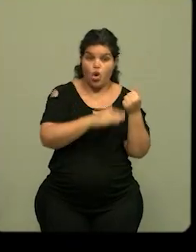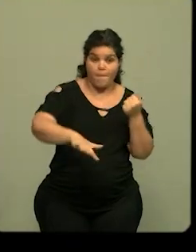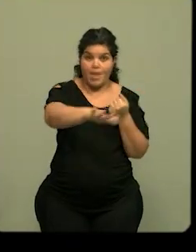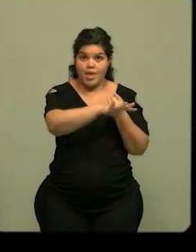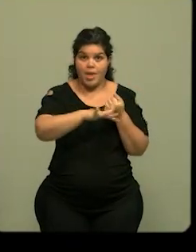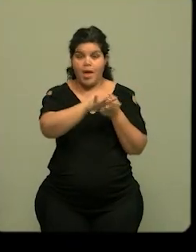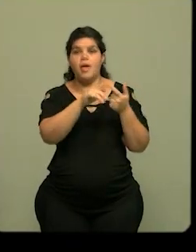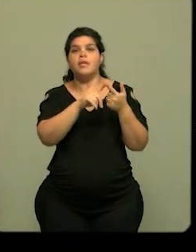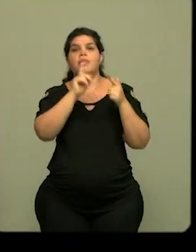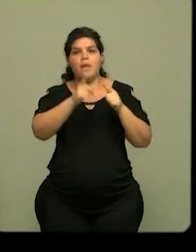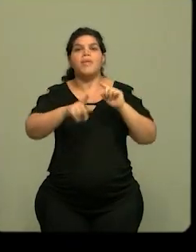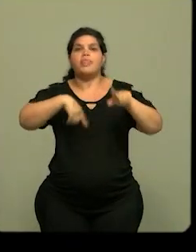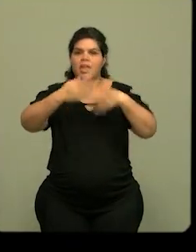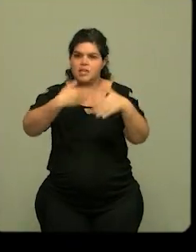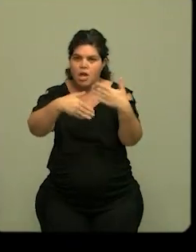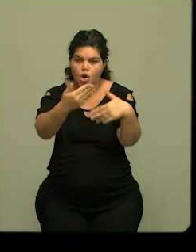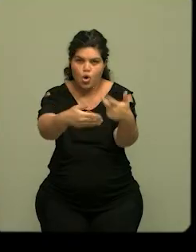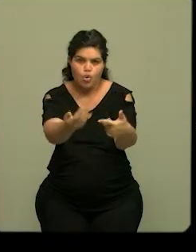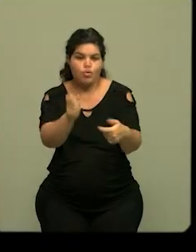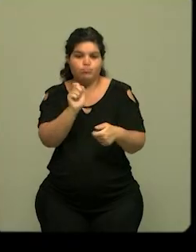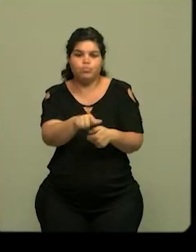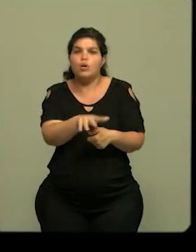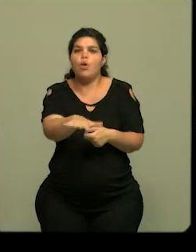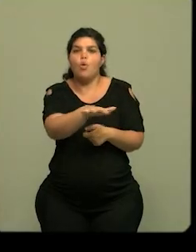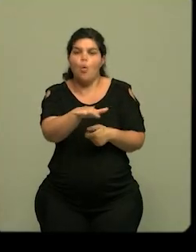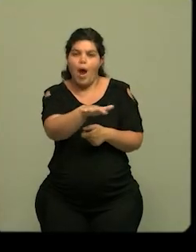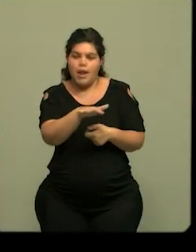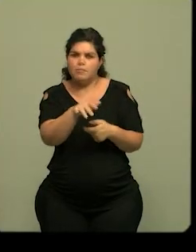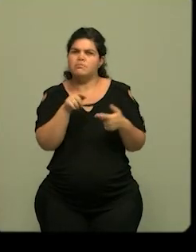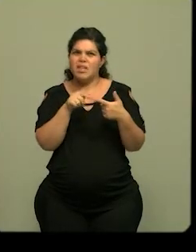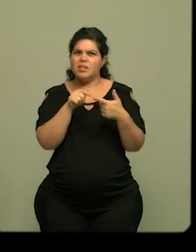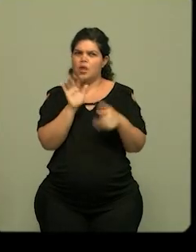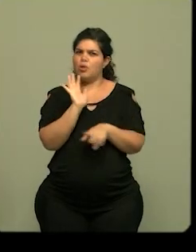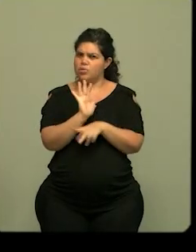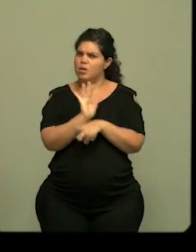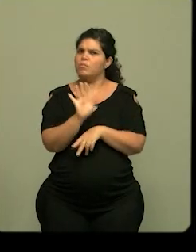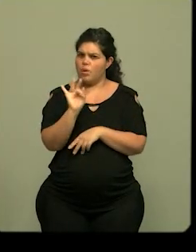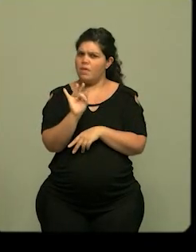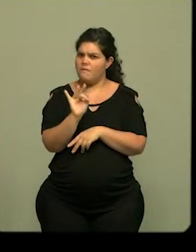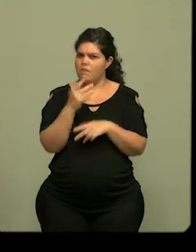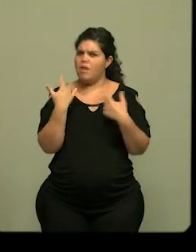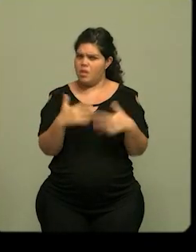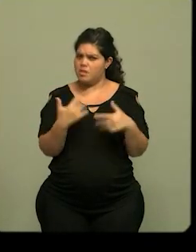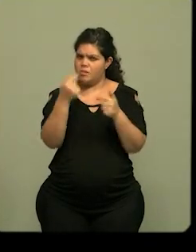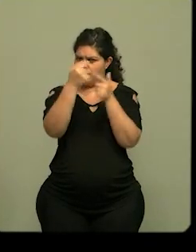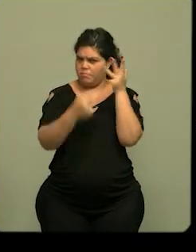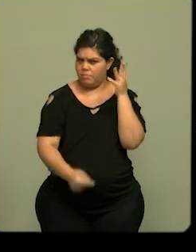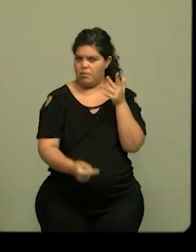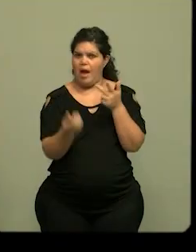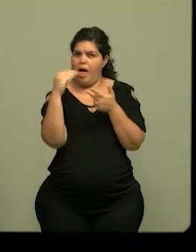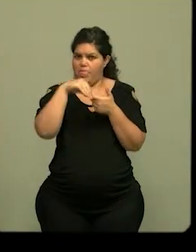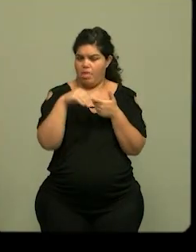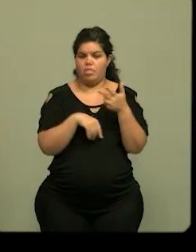sino también el desarrollo Sí, de un lugar, que también es un concepto bastante complejo, pero también tener en cuenta